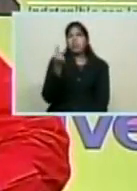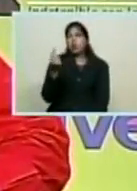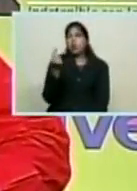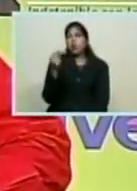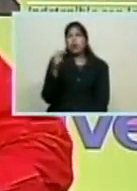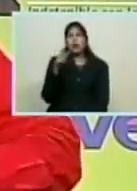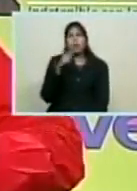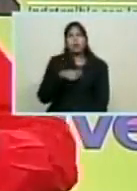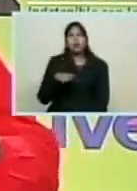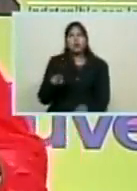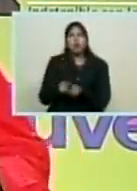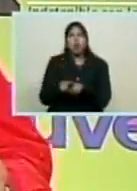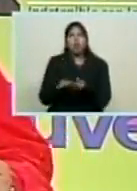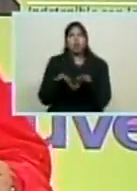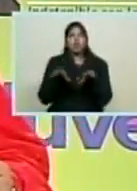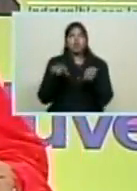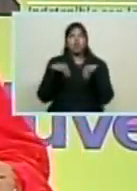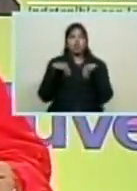apoltronarse,